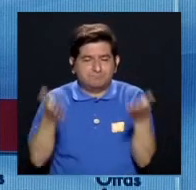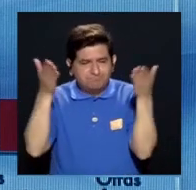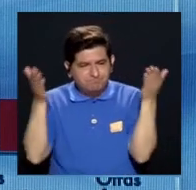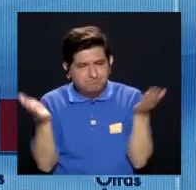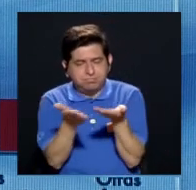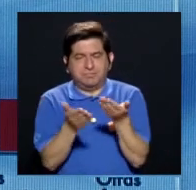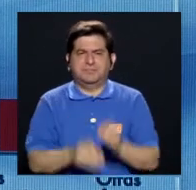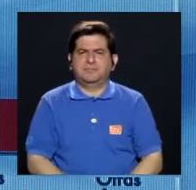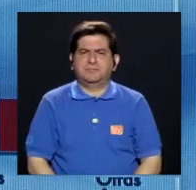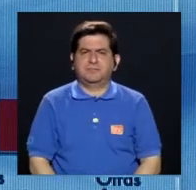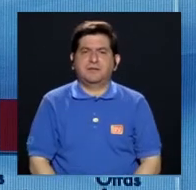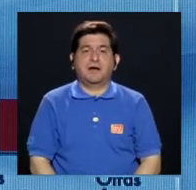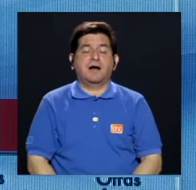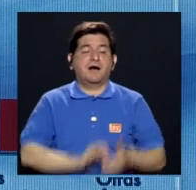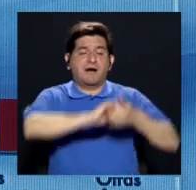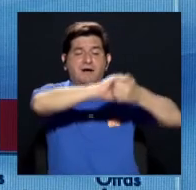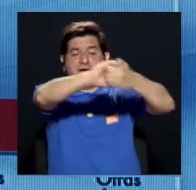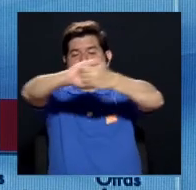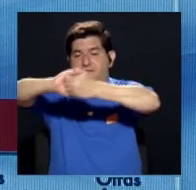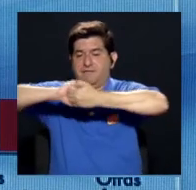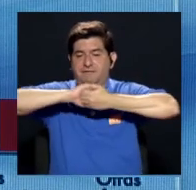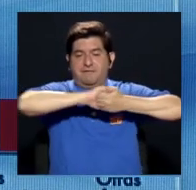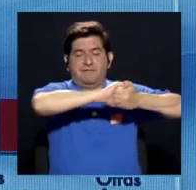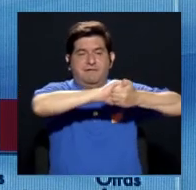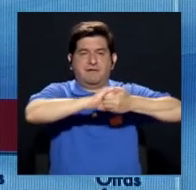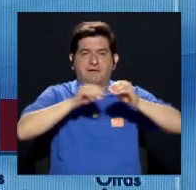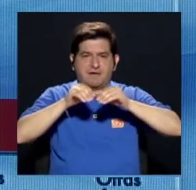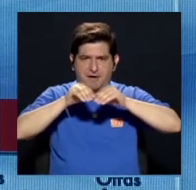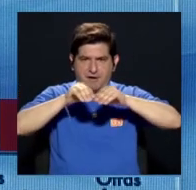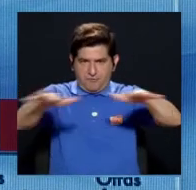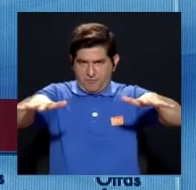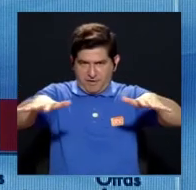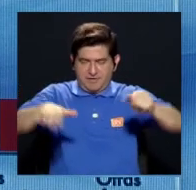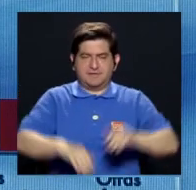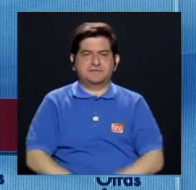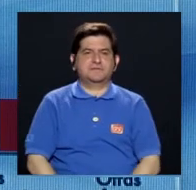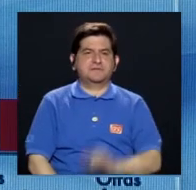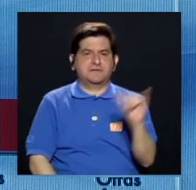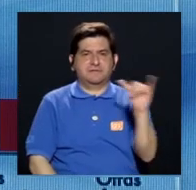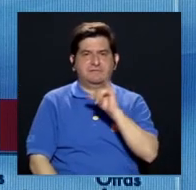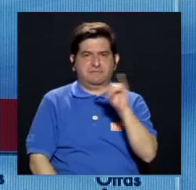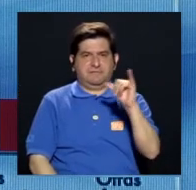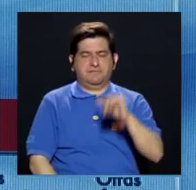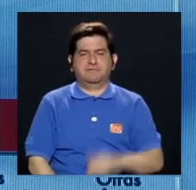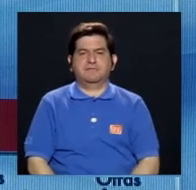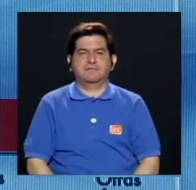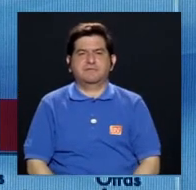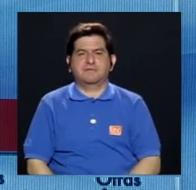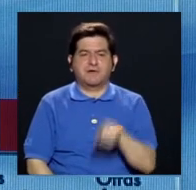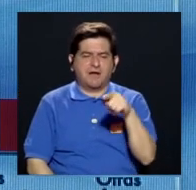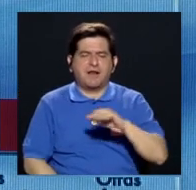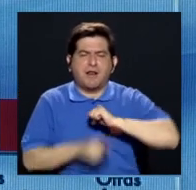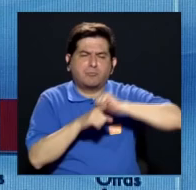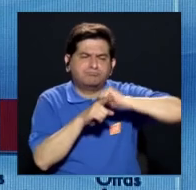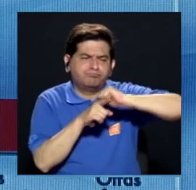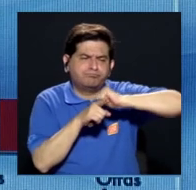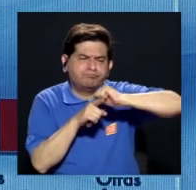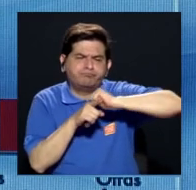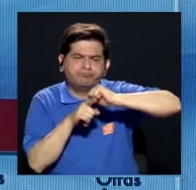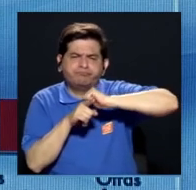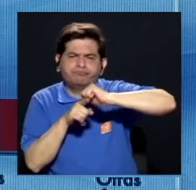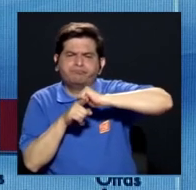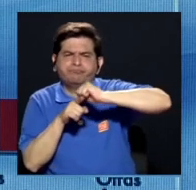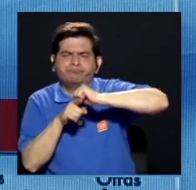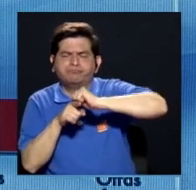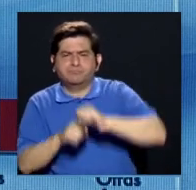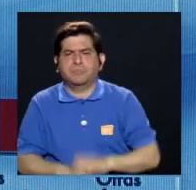incentivan la cooperación en redes y, por otro lado, las capacitaciones